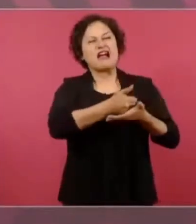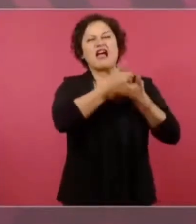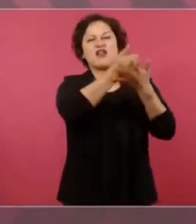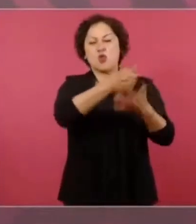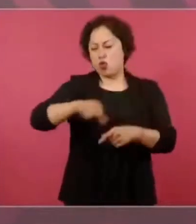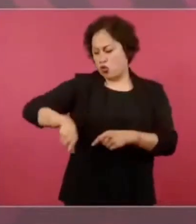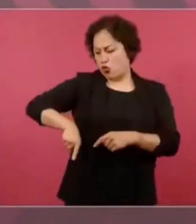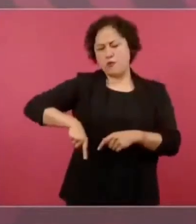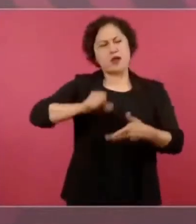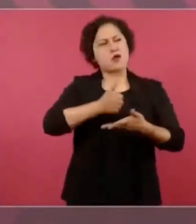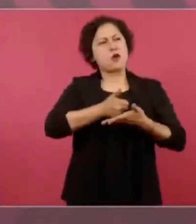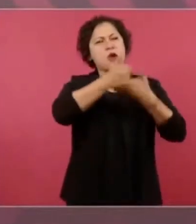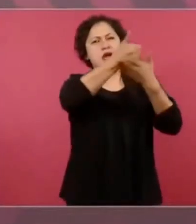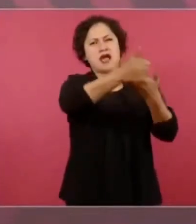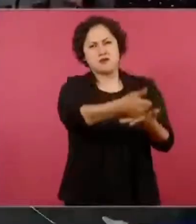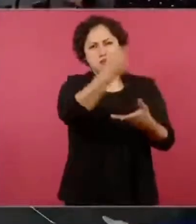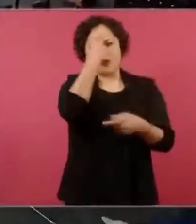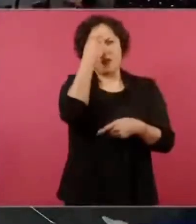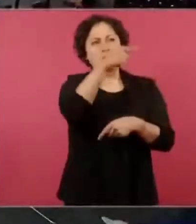Eso lo legalizaron,